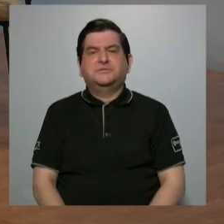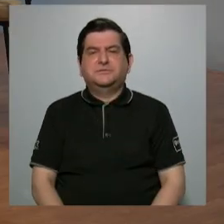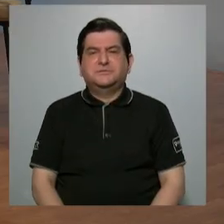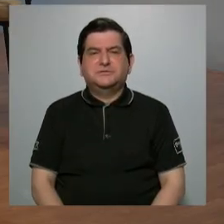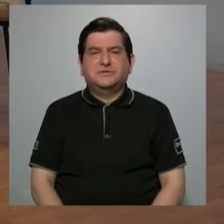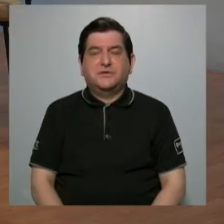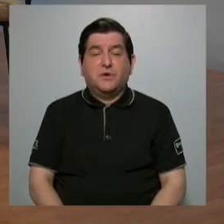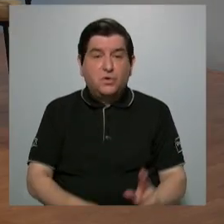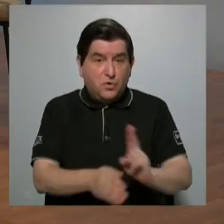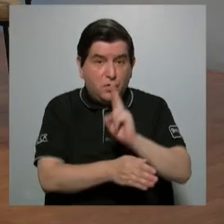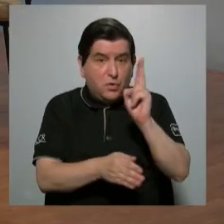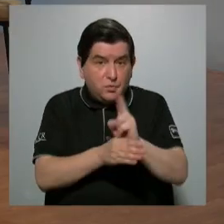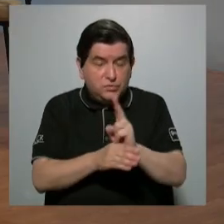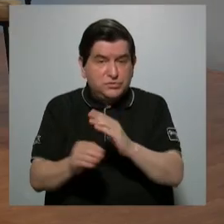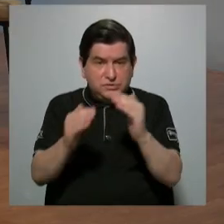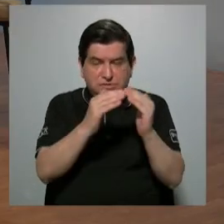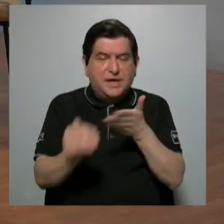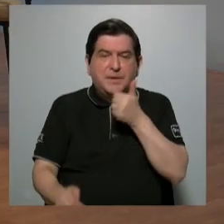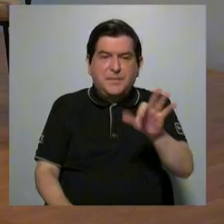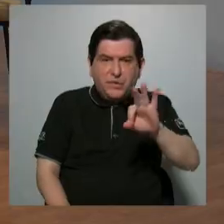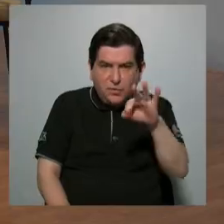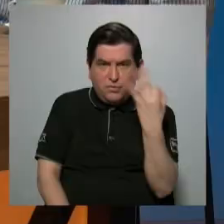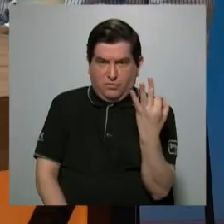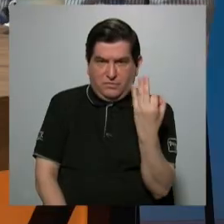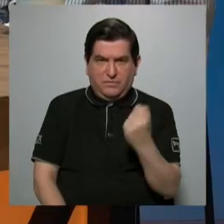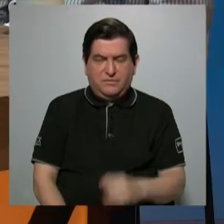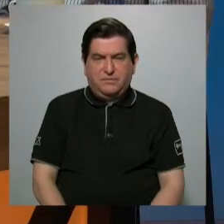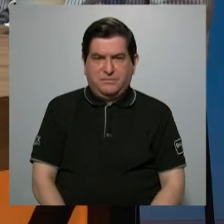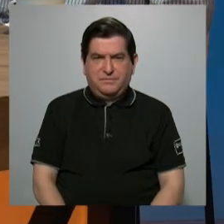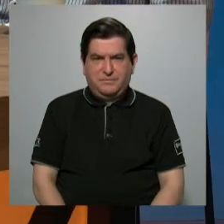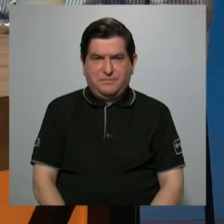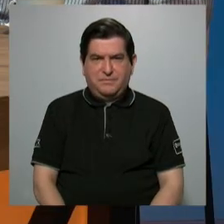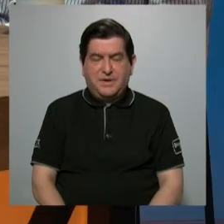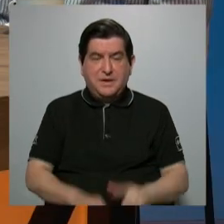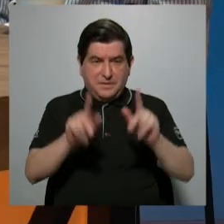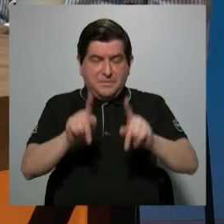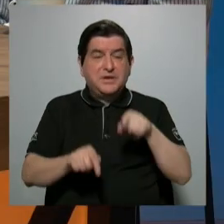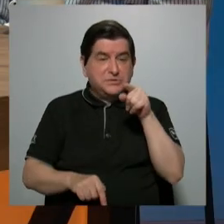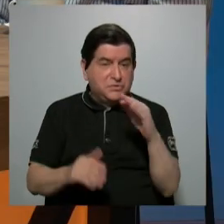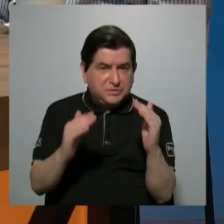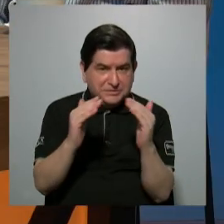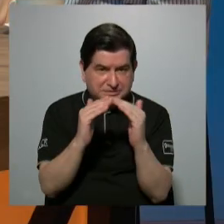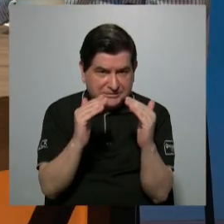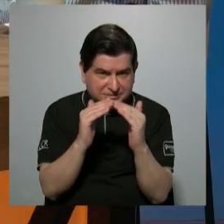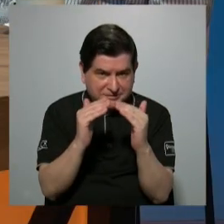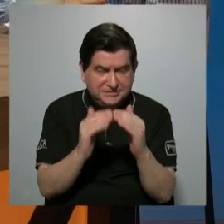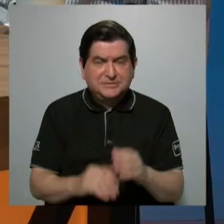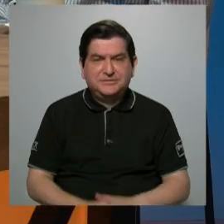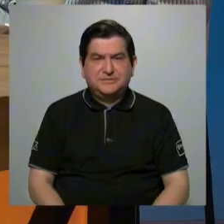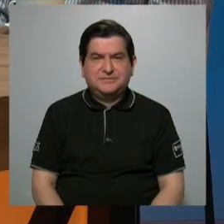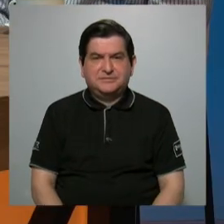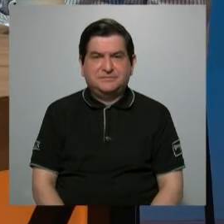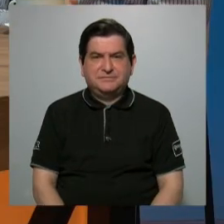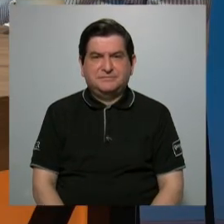al ser utilizada la ciudad de mejor manera, ¿no? Por sus habitantes, pues